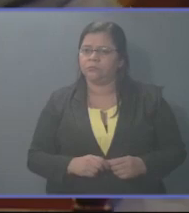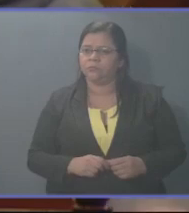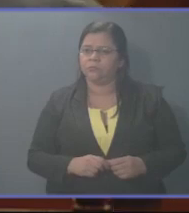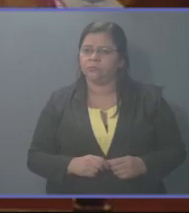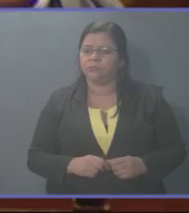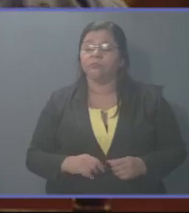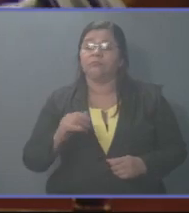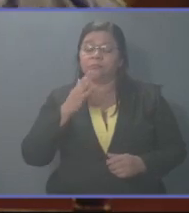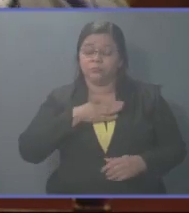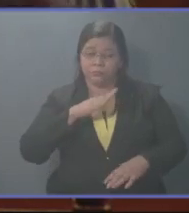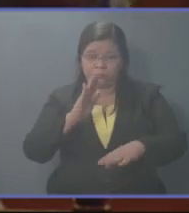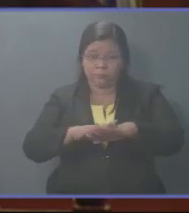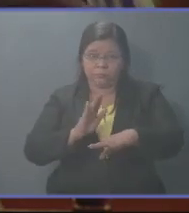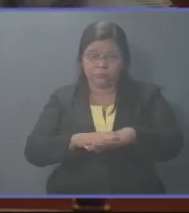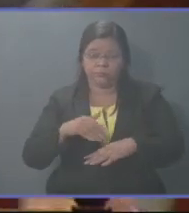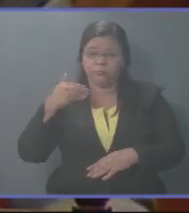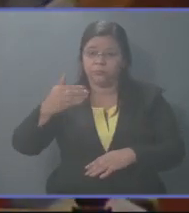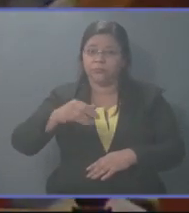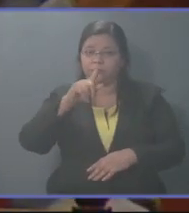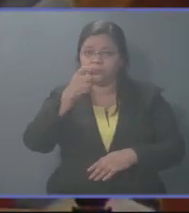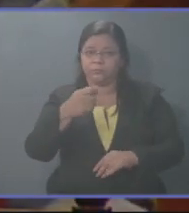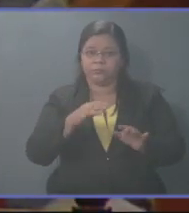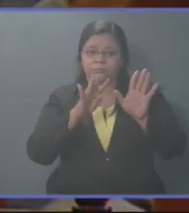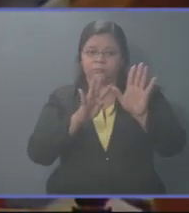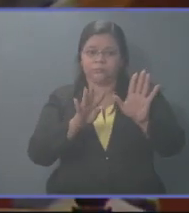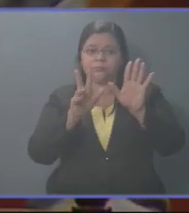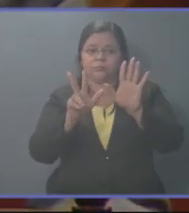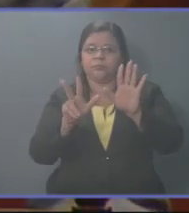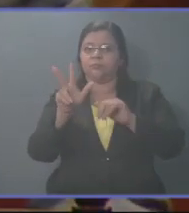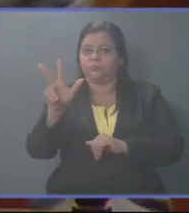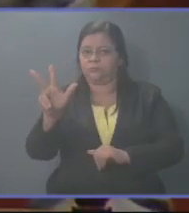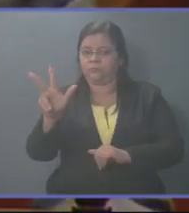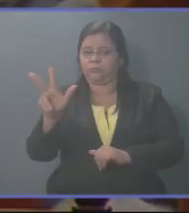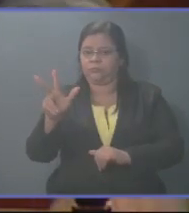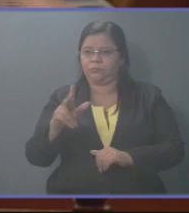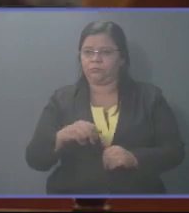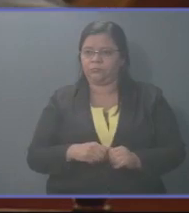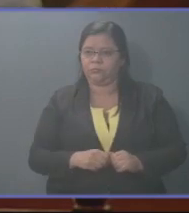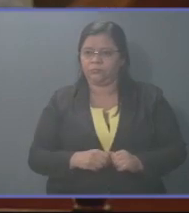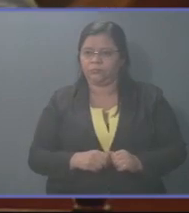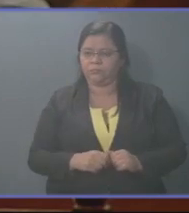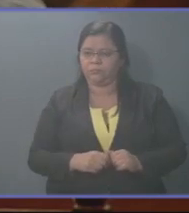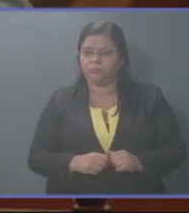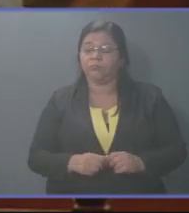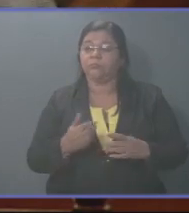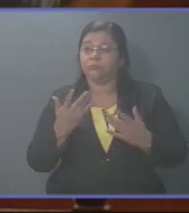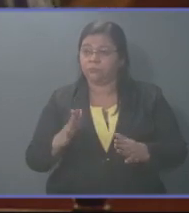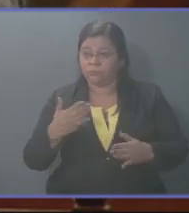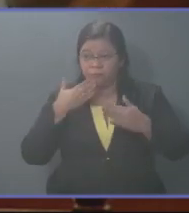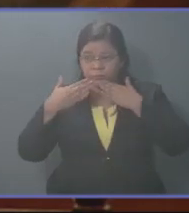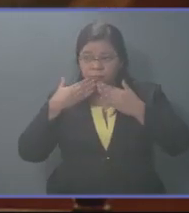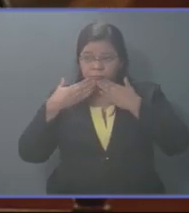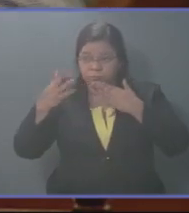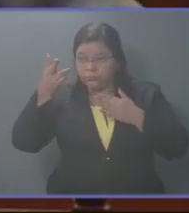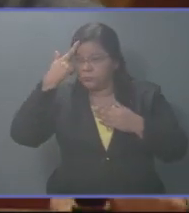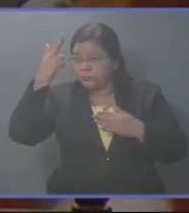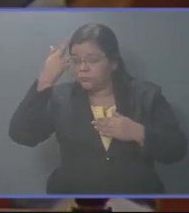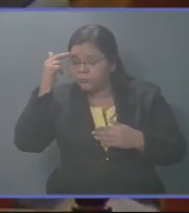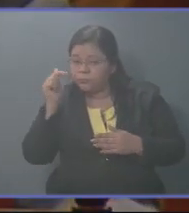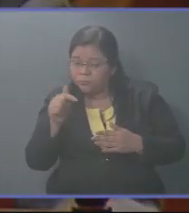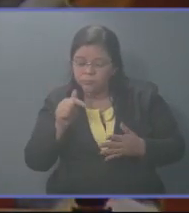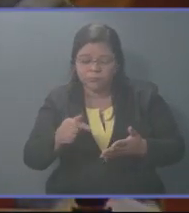Les voy a recordar que en el año de 1983, en la exposición de motivos de esa